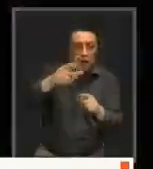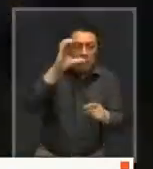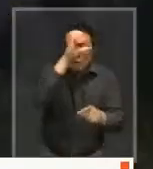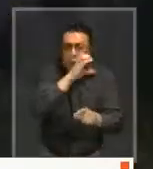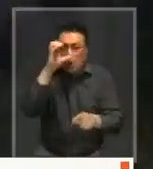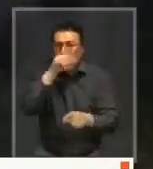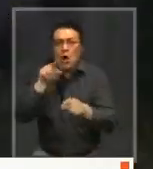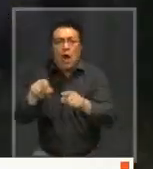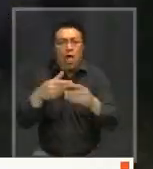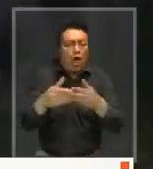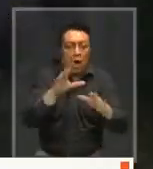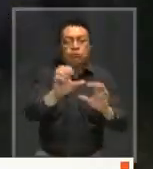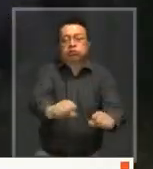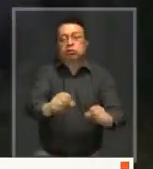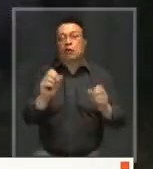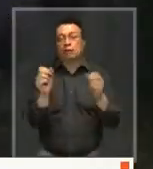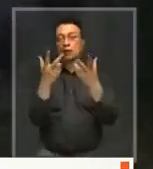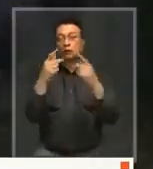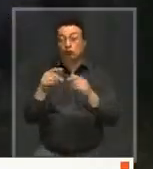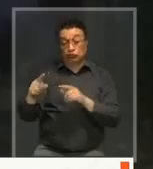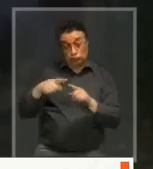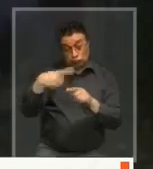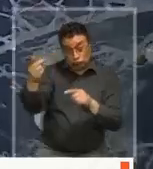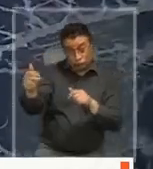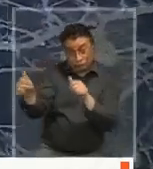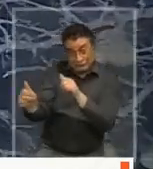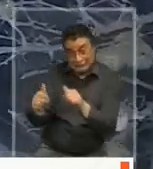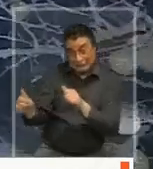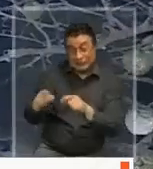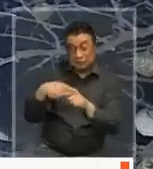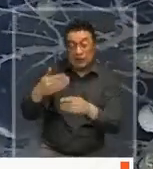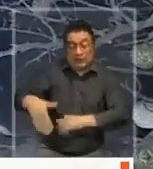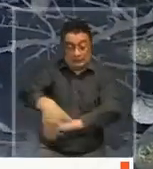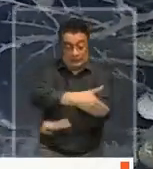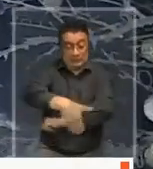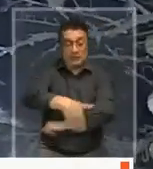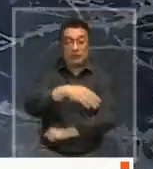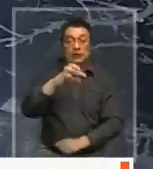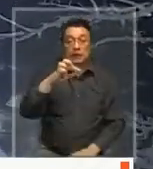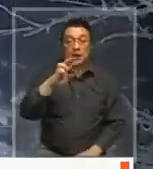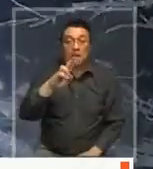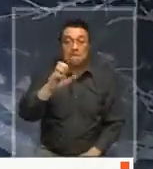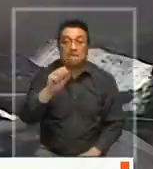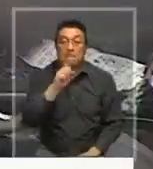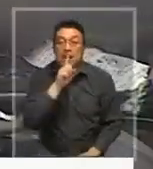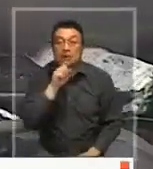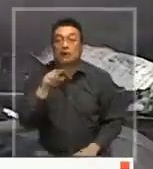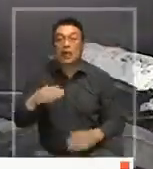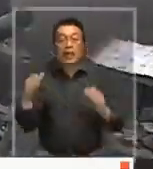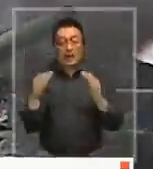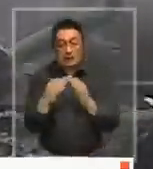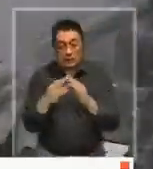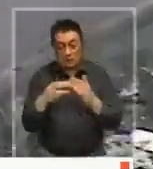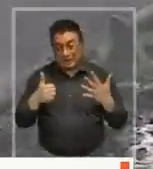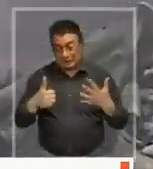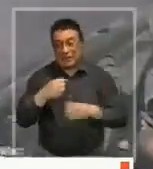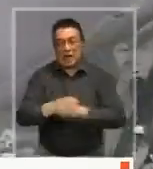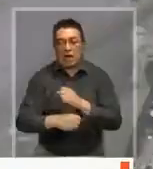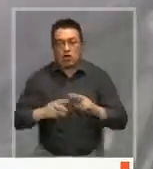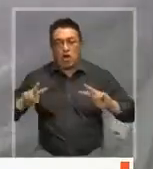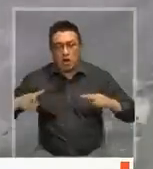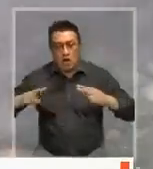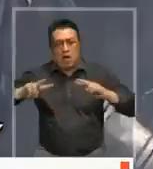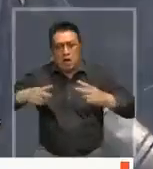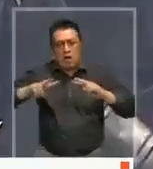mucha gente. A unos kilómetros de Juana, Richard Garay, en plena calle Arturo Prat, perdía la casa que durante 6 años construyó y